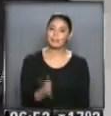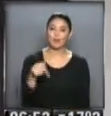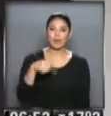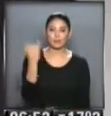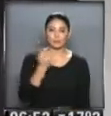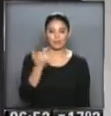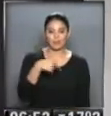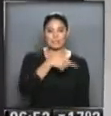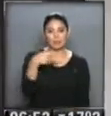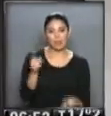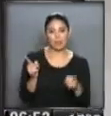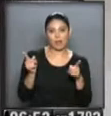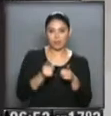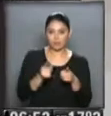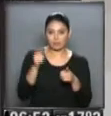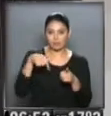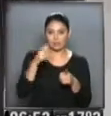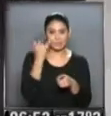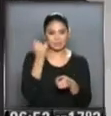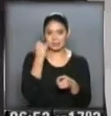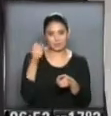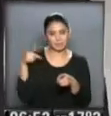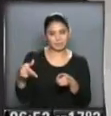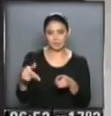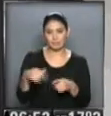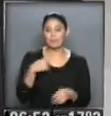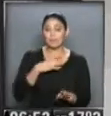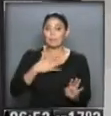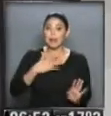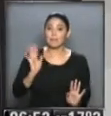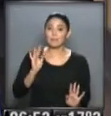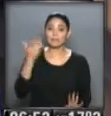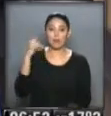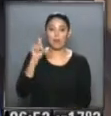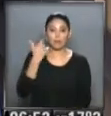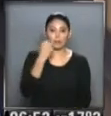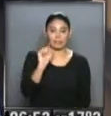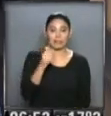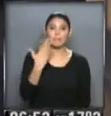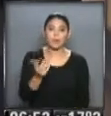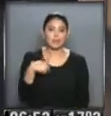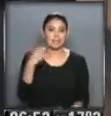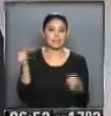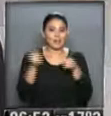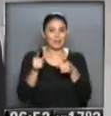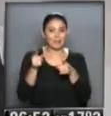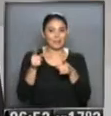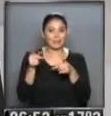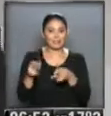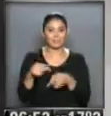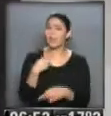jueves. Semana corta esta que está terminando. Para mí, por lo menos, que no viene el lunes. Ah, por eso, semanita corta. La que